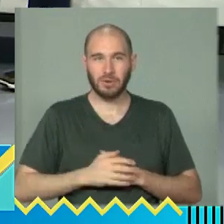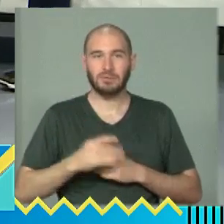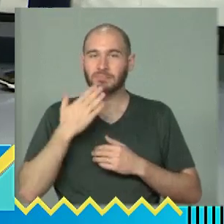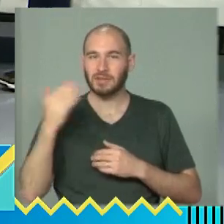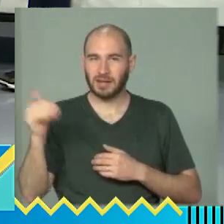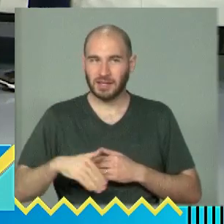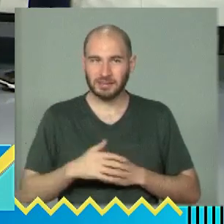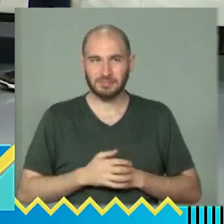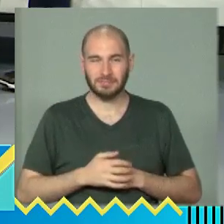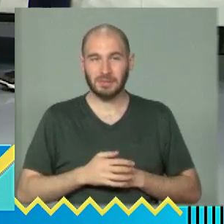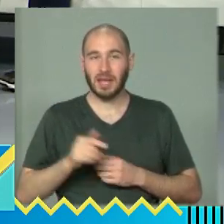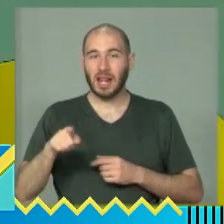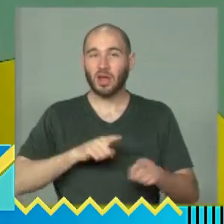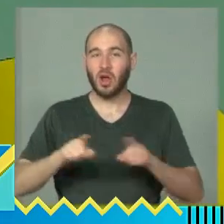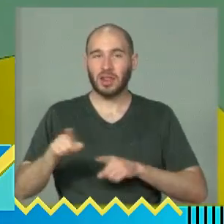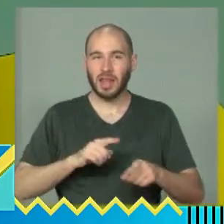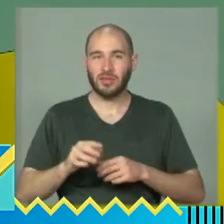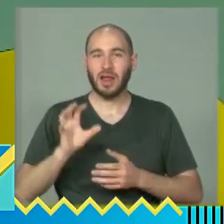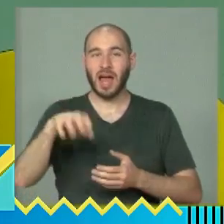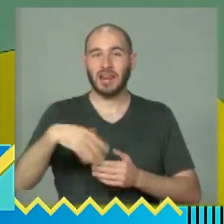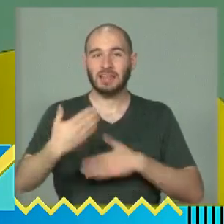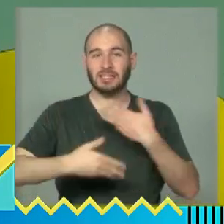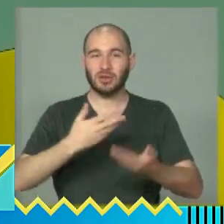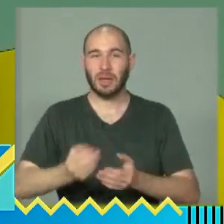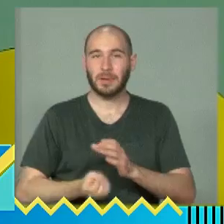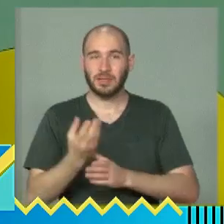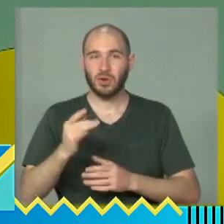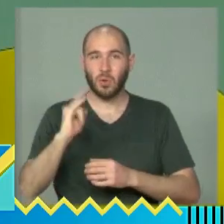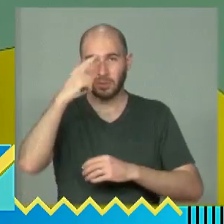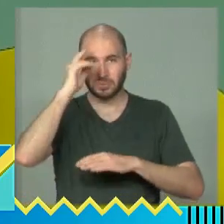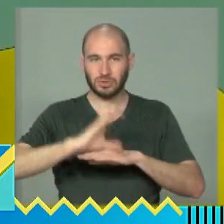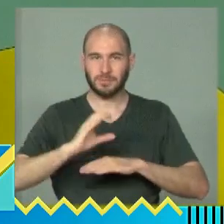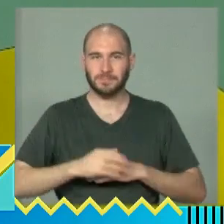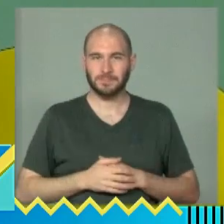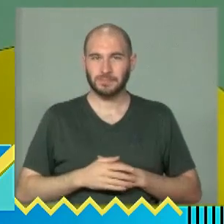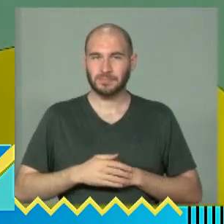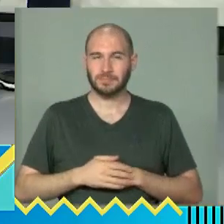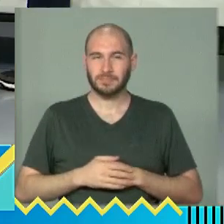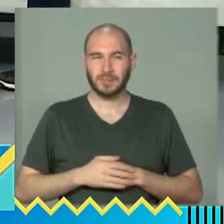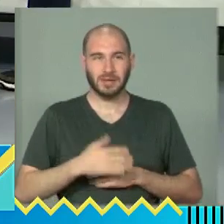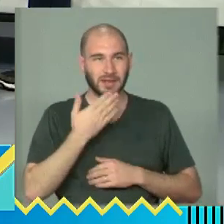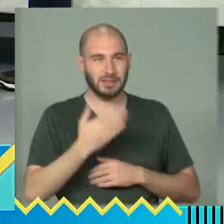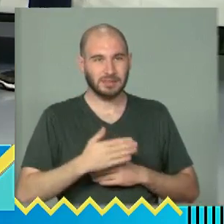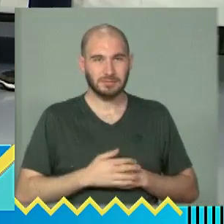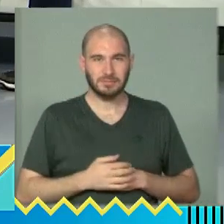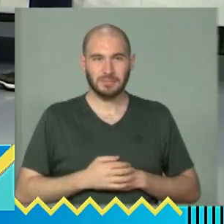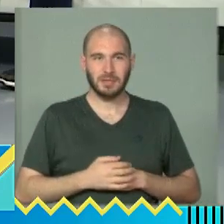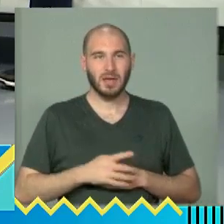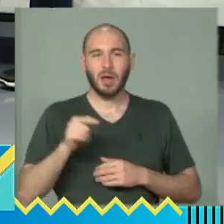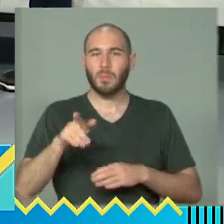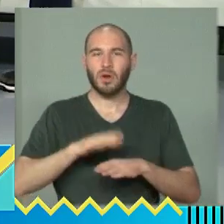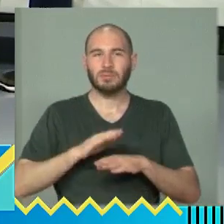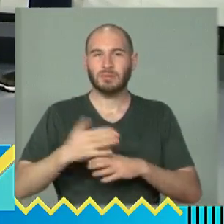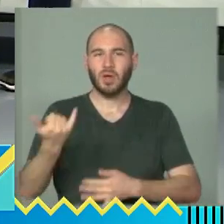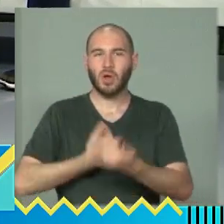Juan Pablo, por estar acá. Él es coordinador del área de desarrollo emprendedor en la Universidad Nacional de Cuyo. Muchísimas gracias. Gracias a ustedes. Vos vas a ser el encargado de